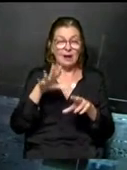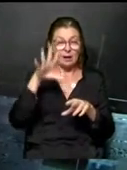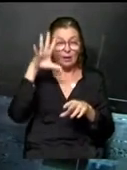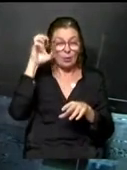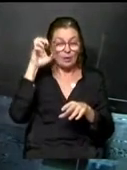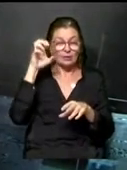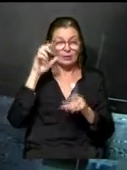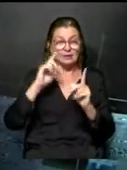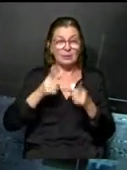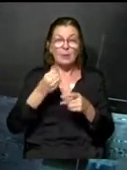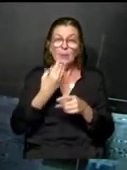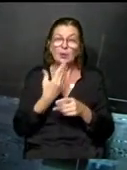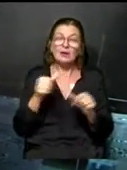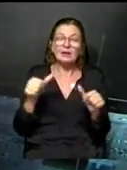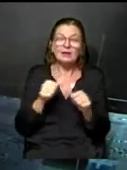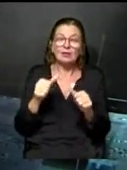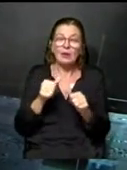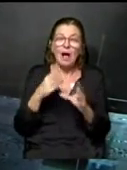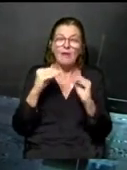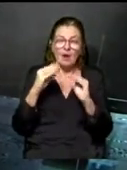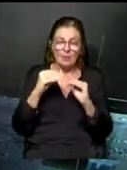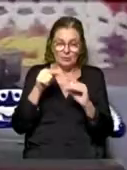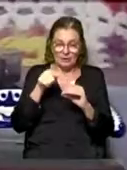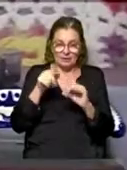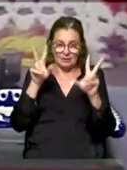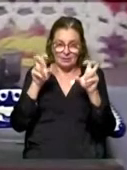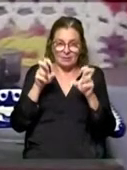y también por qué lo hizo, hablamos con ella.